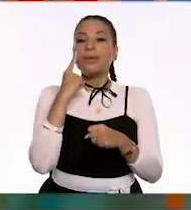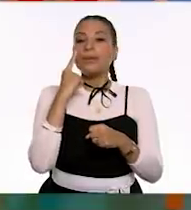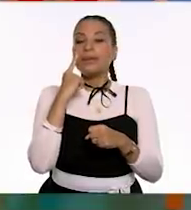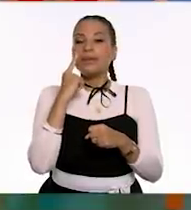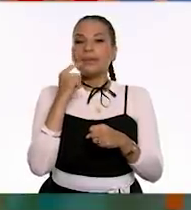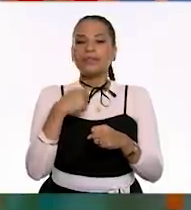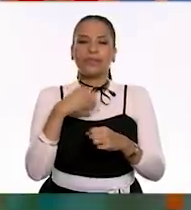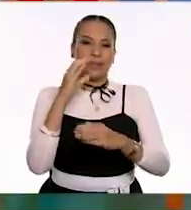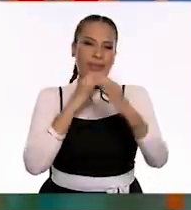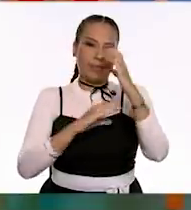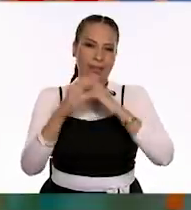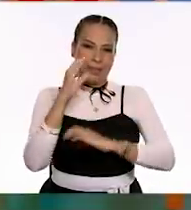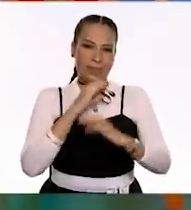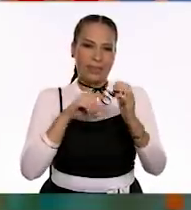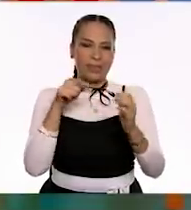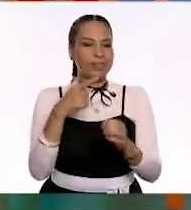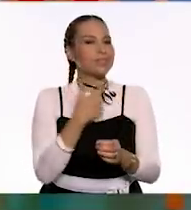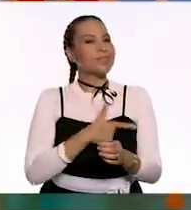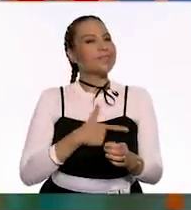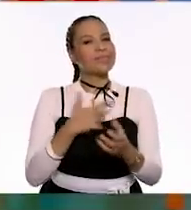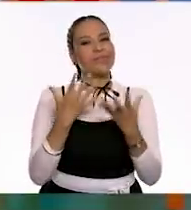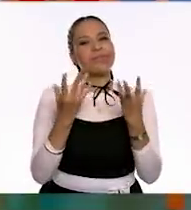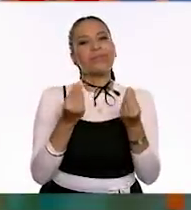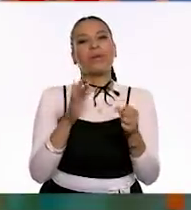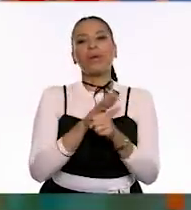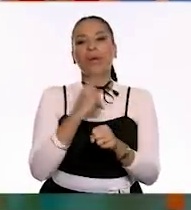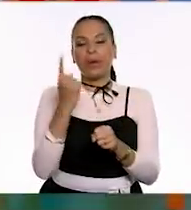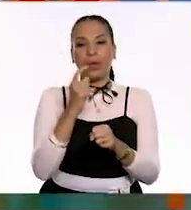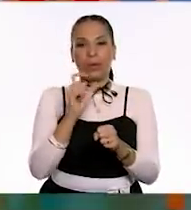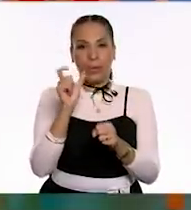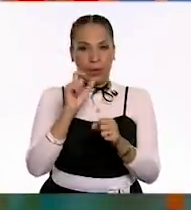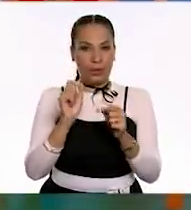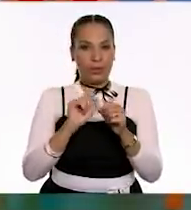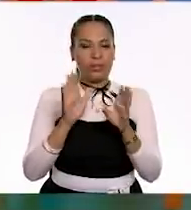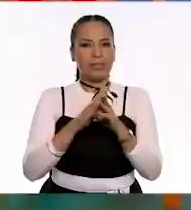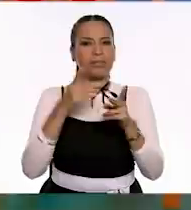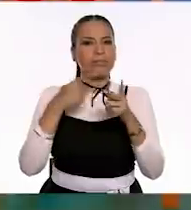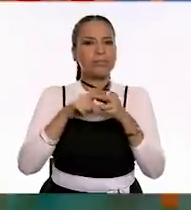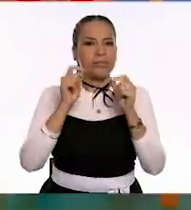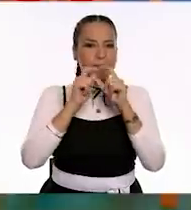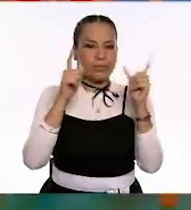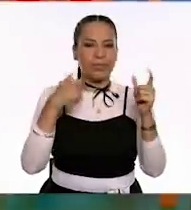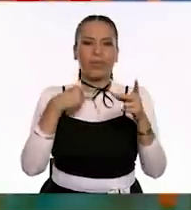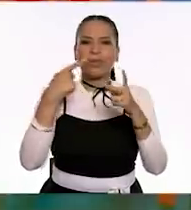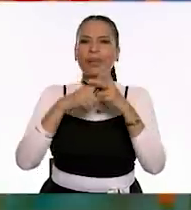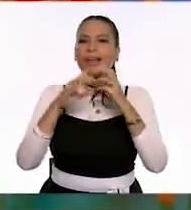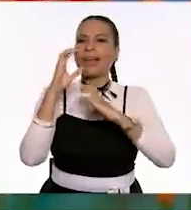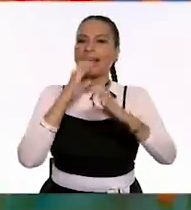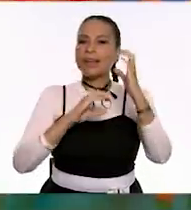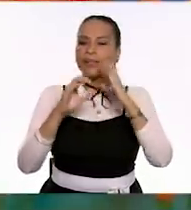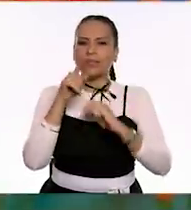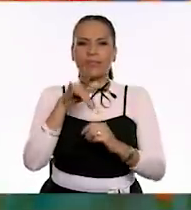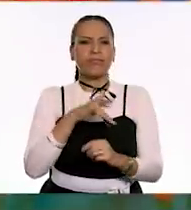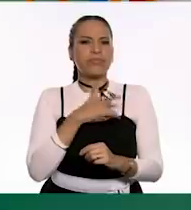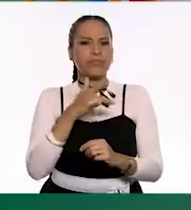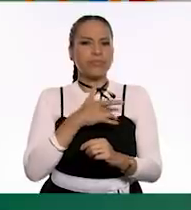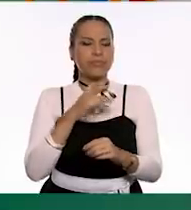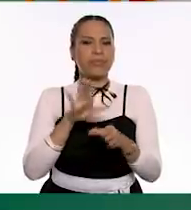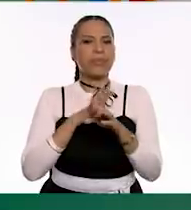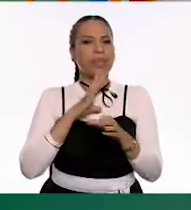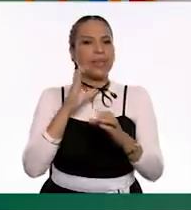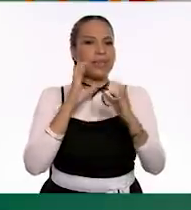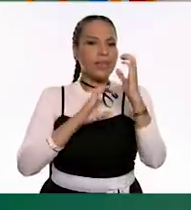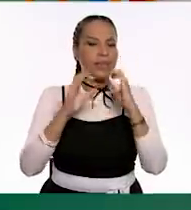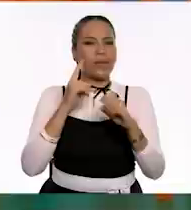estaba tarareando esta canción que me gusta mucho porque desde que despierto en la mañana me pongo a cantar. ¿No te ha pasado que hay